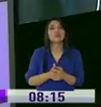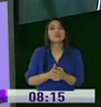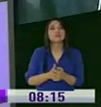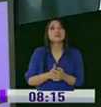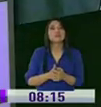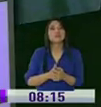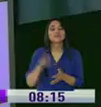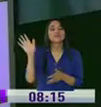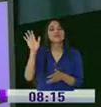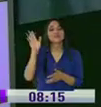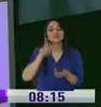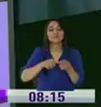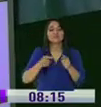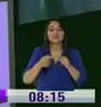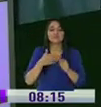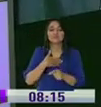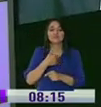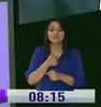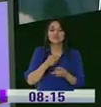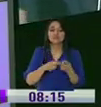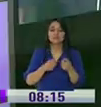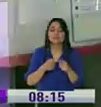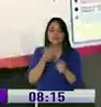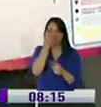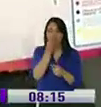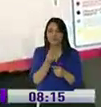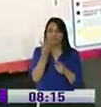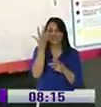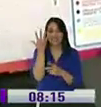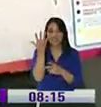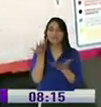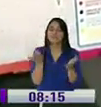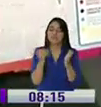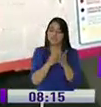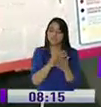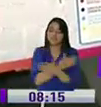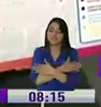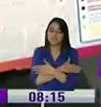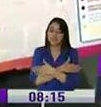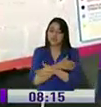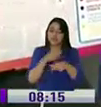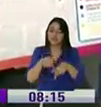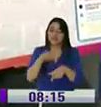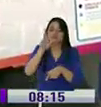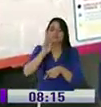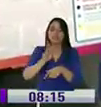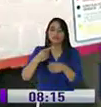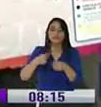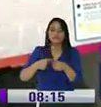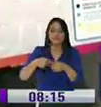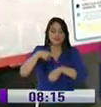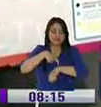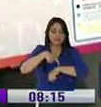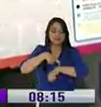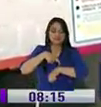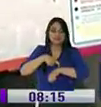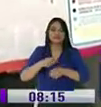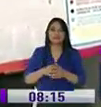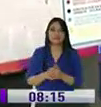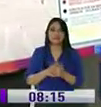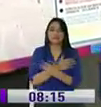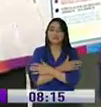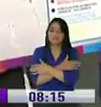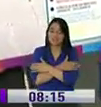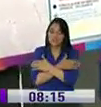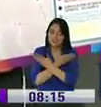Hola, ¿qué tal, amigos televidentes? Mi querido Robert, nosotros les saludamos nuevamente desde acá, desde el sur de la ciudad, a esta hora de la mañana. Un saludo cordial para